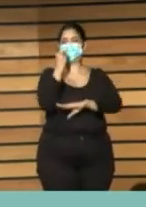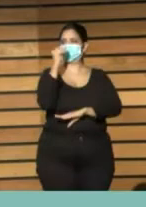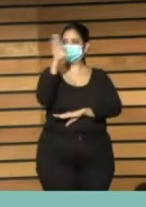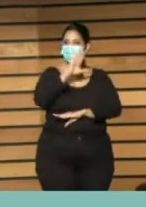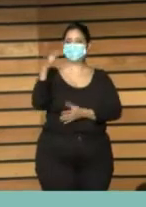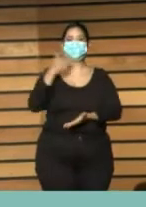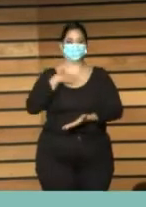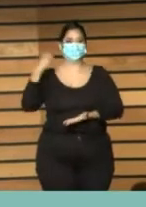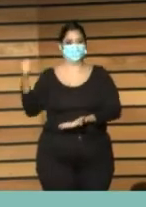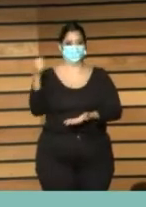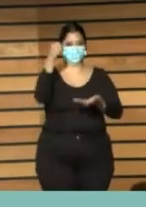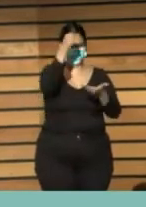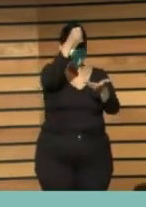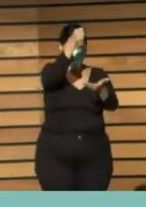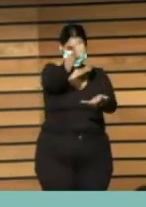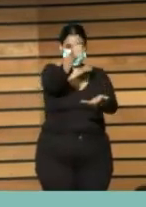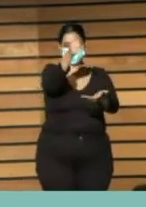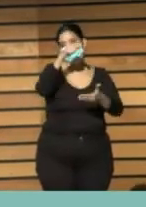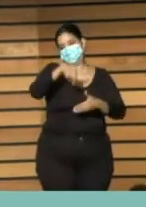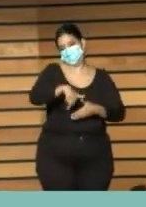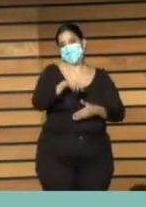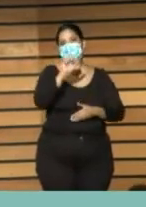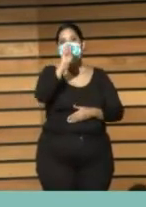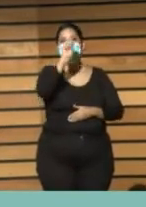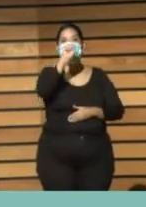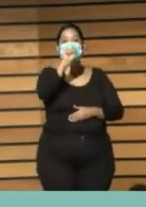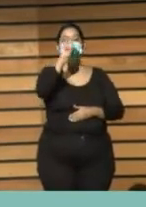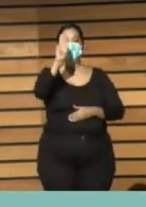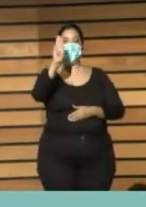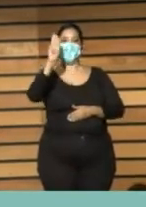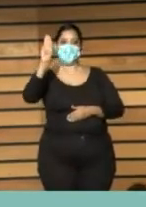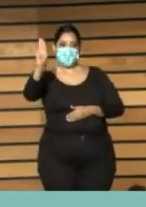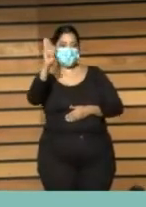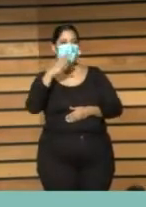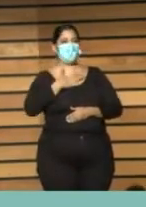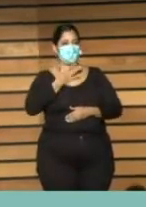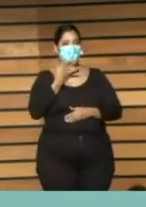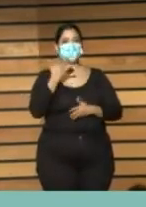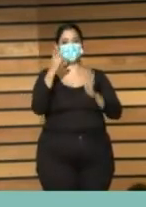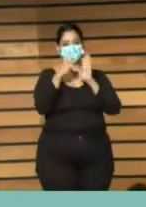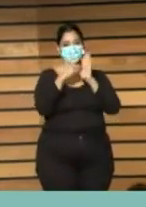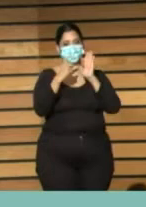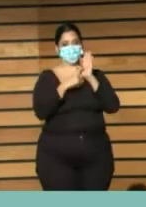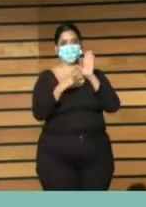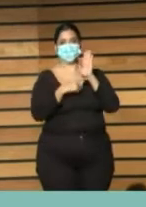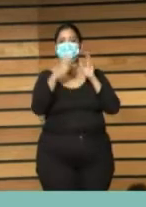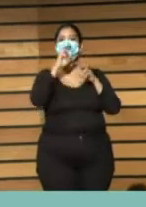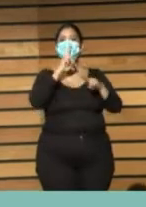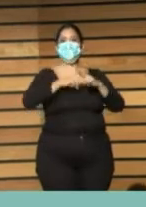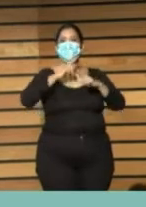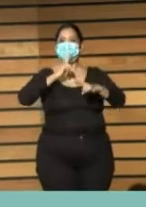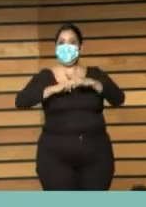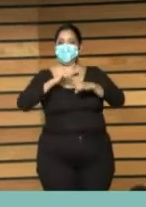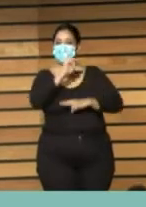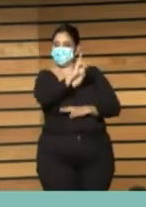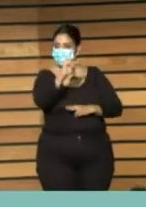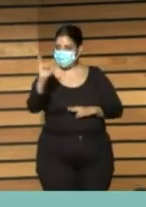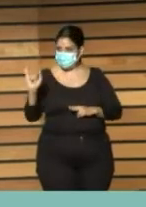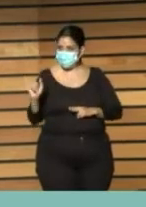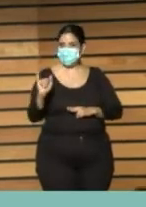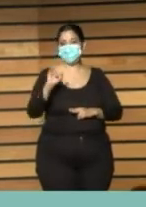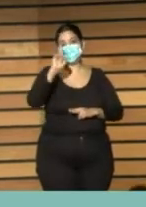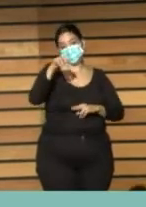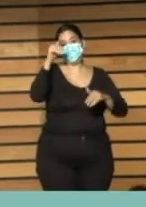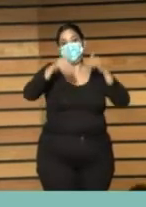los vídeos han estado disponibles en la app para todos los congresistas, tanto los que nos han acompañado online como los presenciales, y los hemos estado